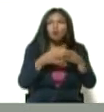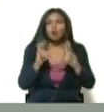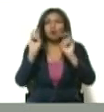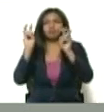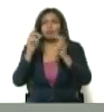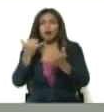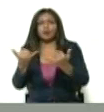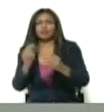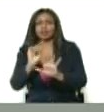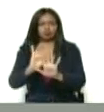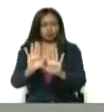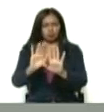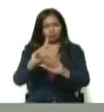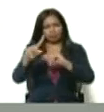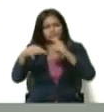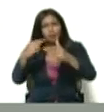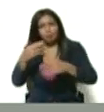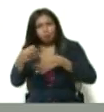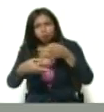tocar ahora.